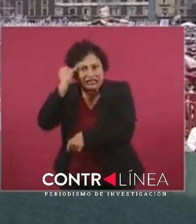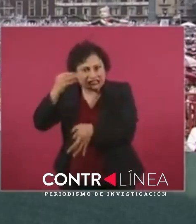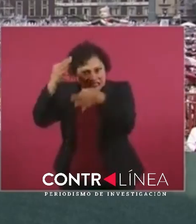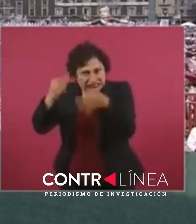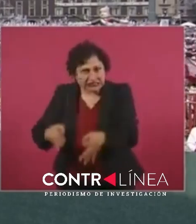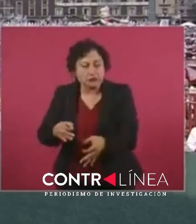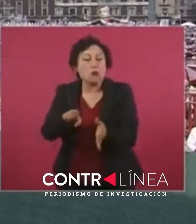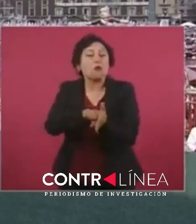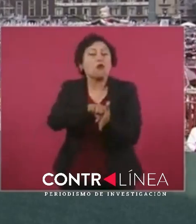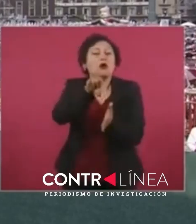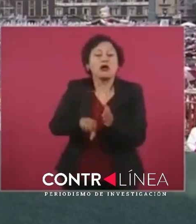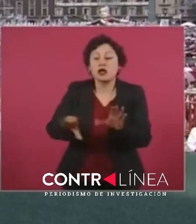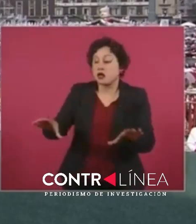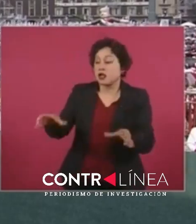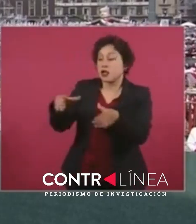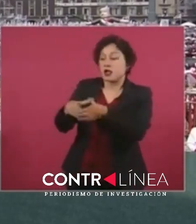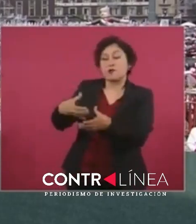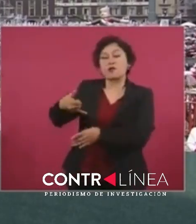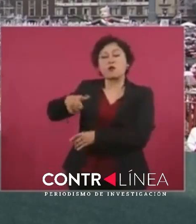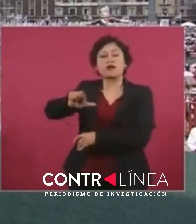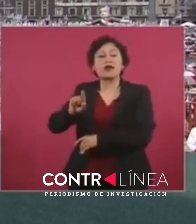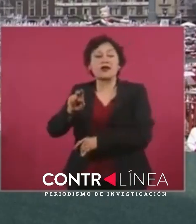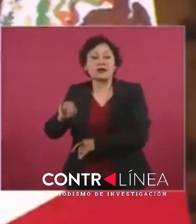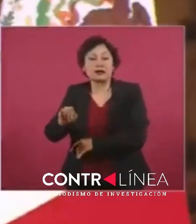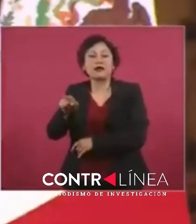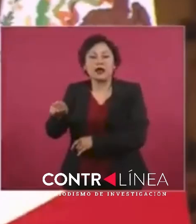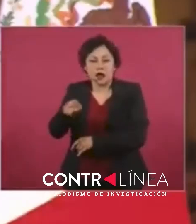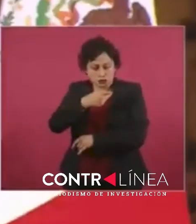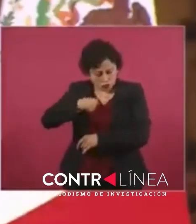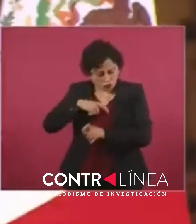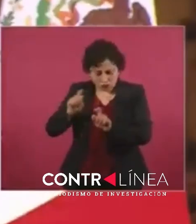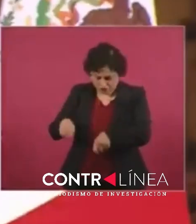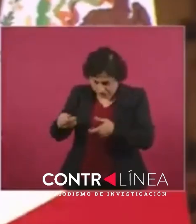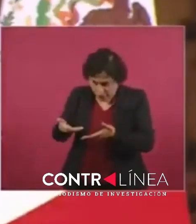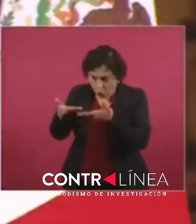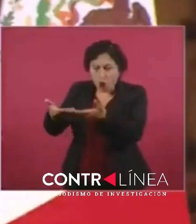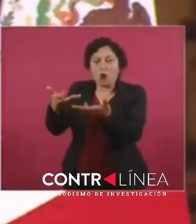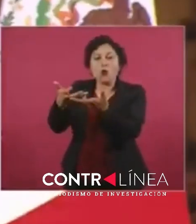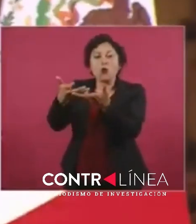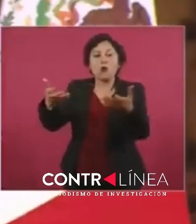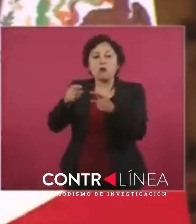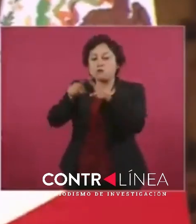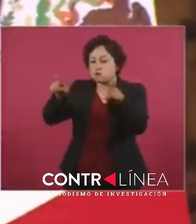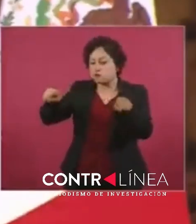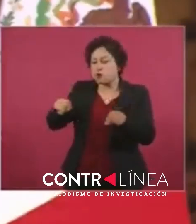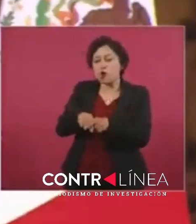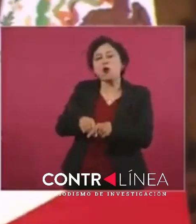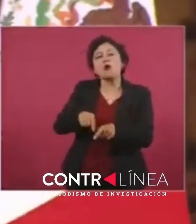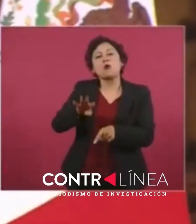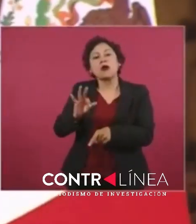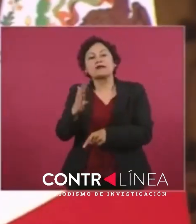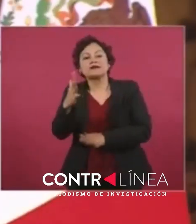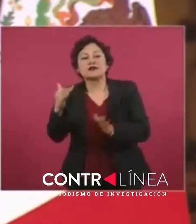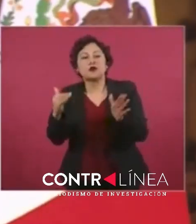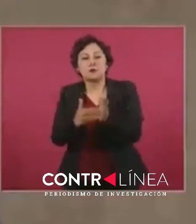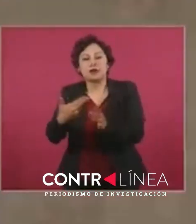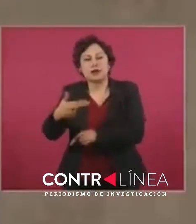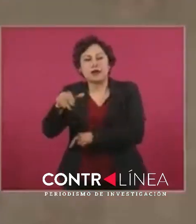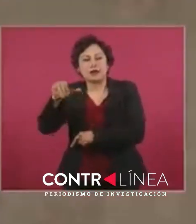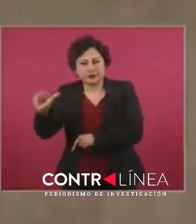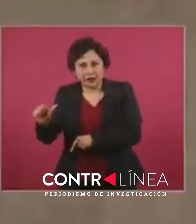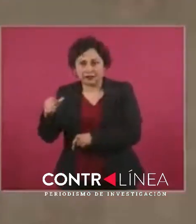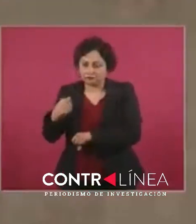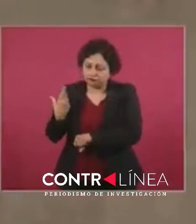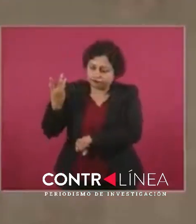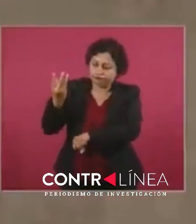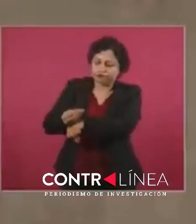pueblos yaquis, a quienes les devolvimos 45,000 hectáreas y les construimos un acueducto y